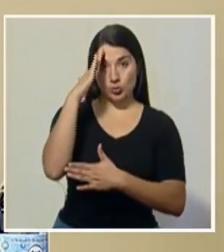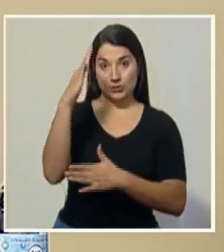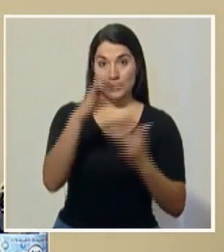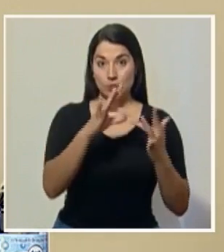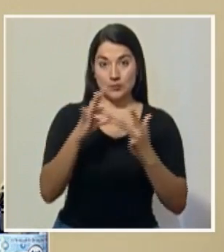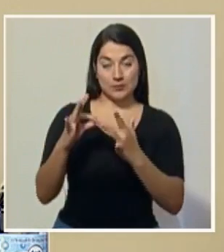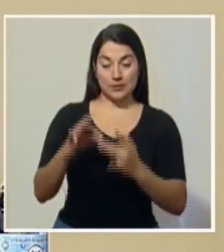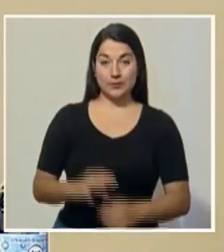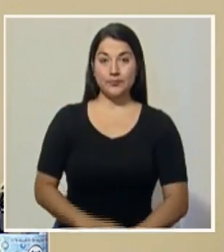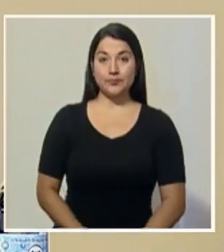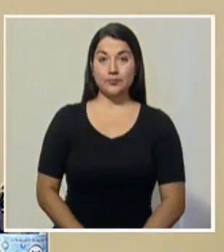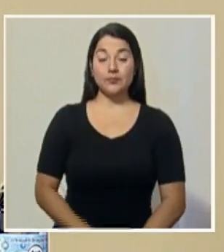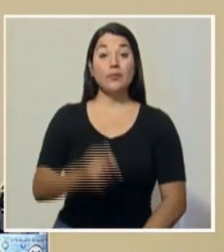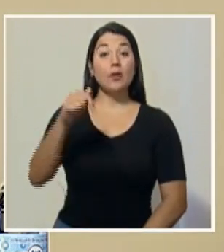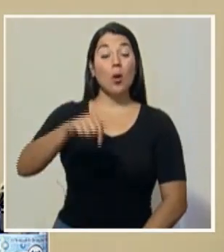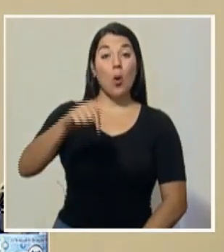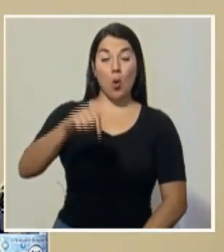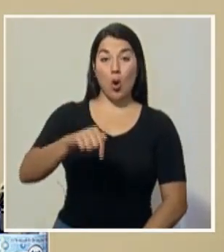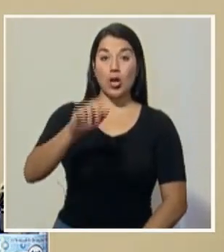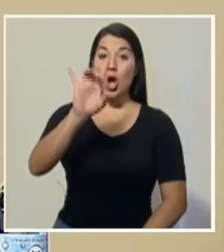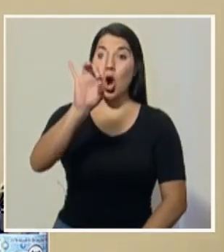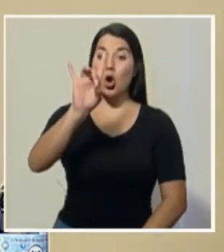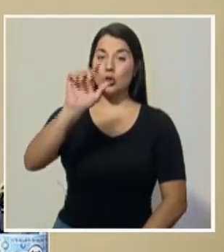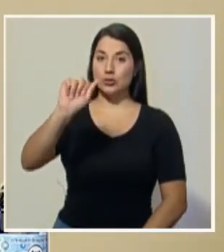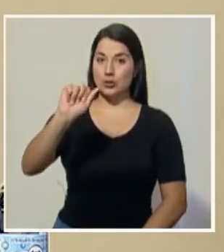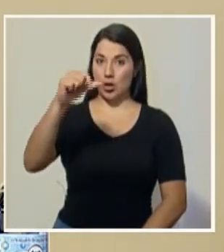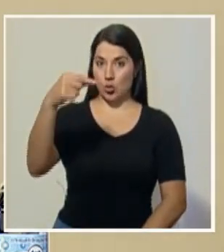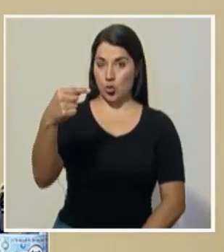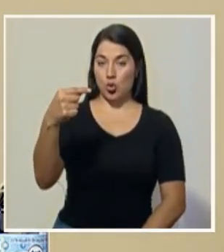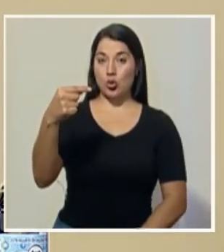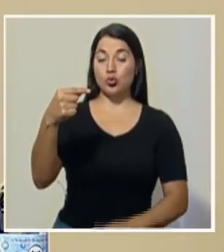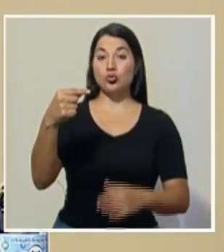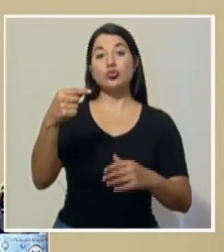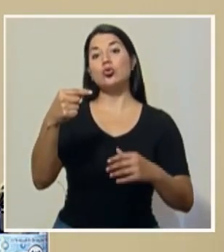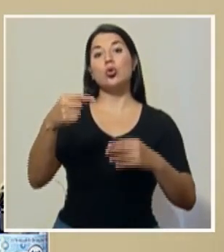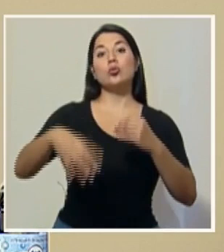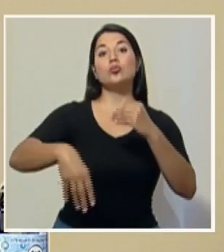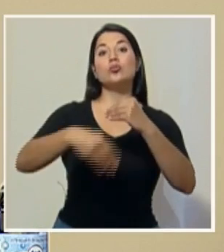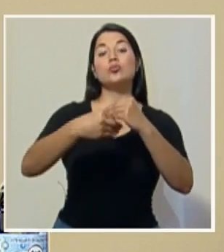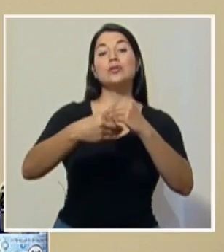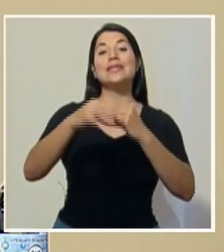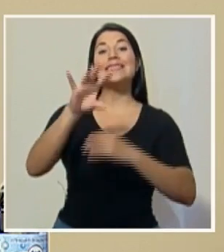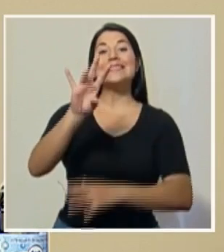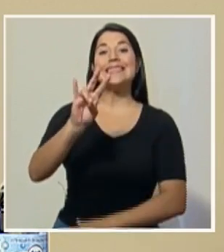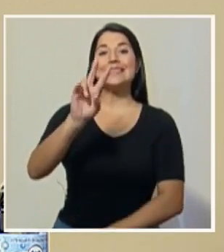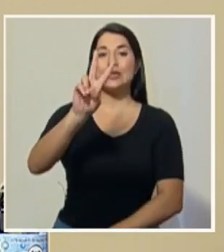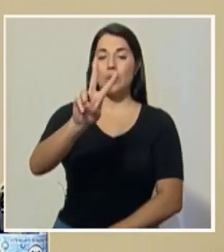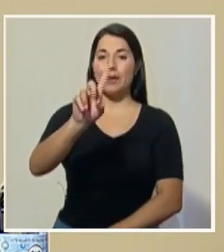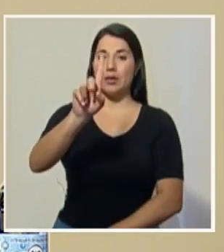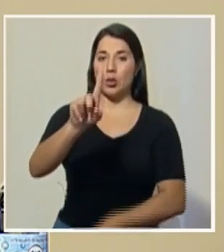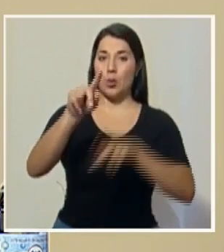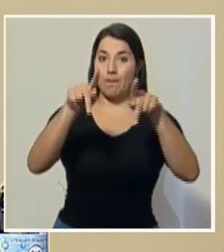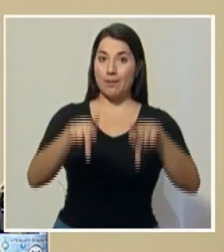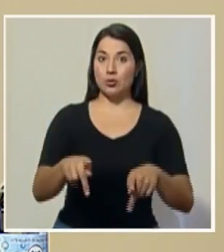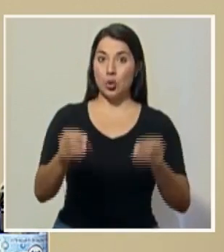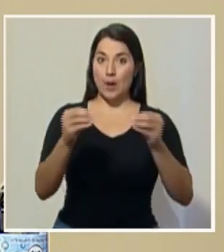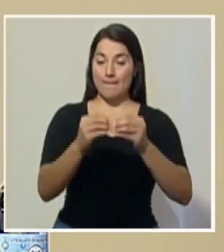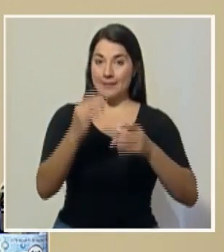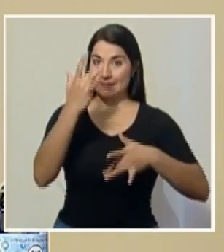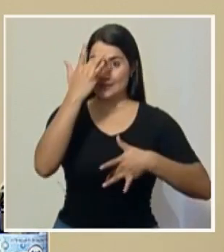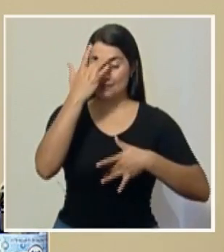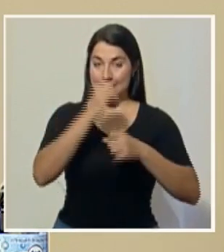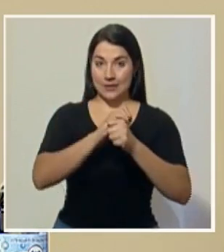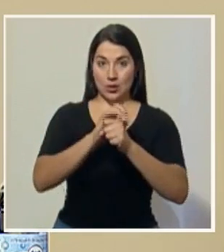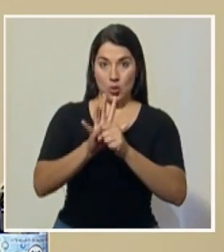especial. Hoy, al ser 8 de agosto, se registran 721 casos nuevos de